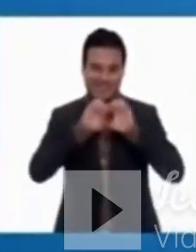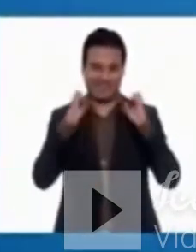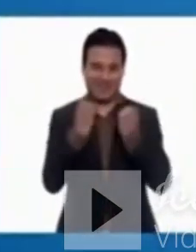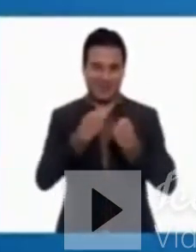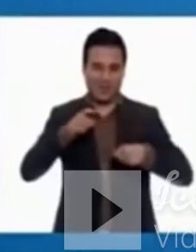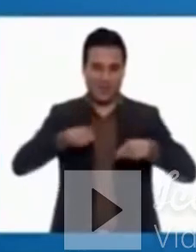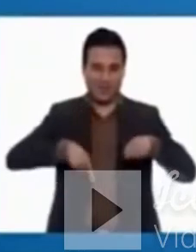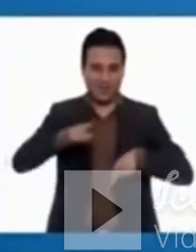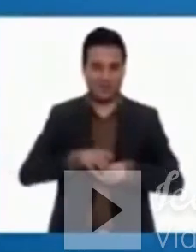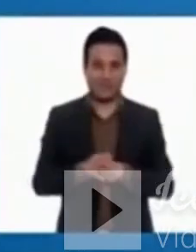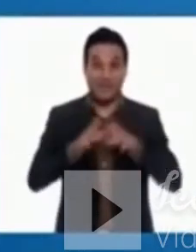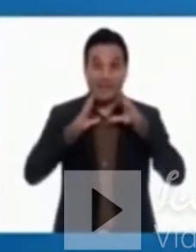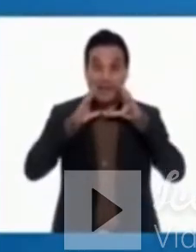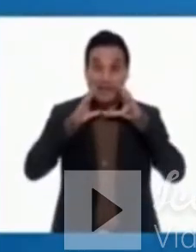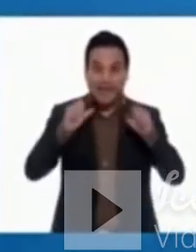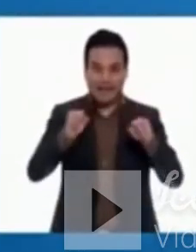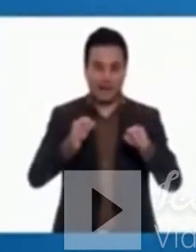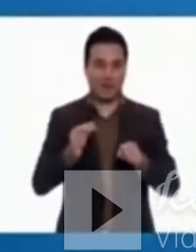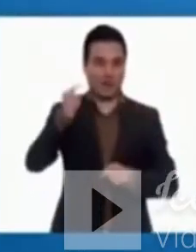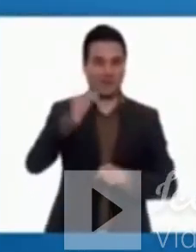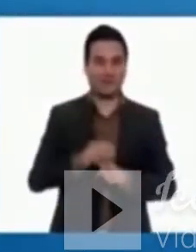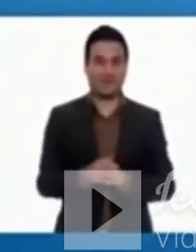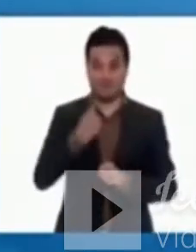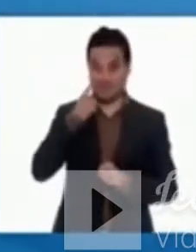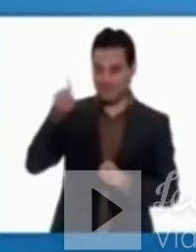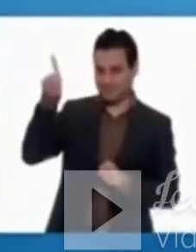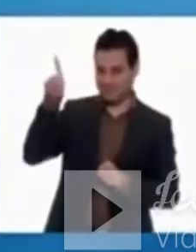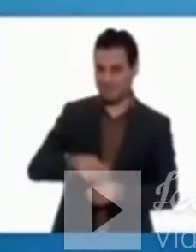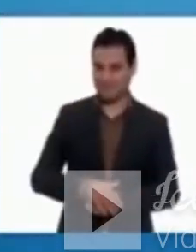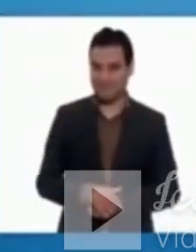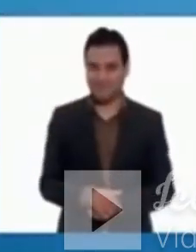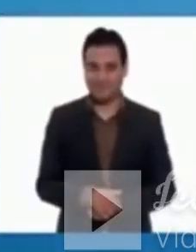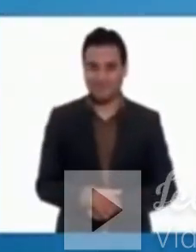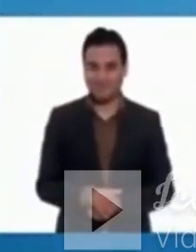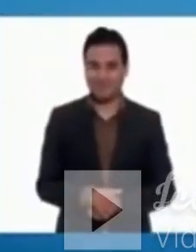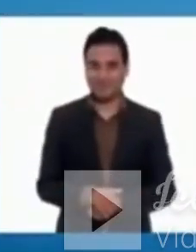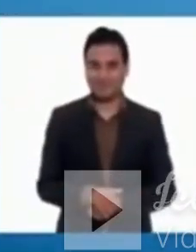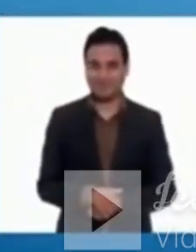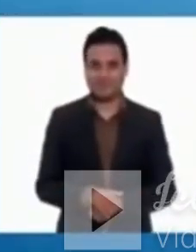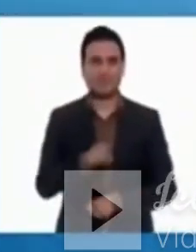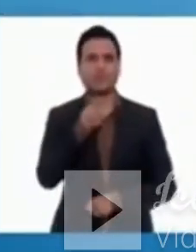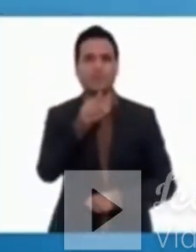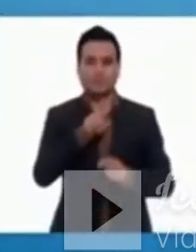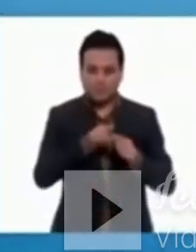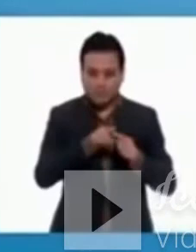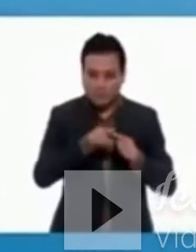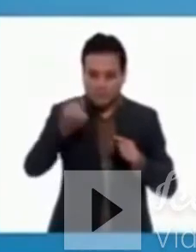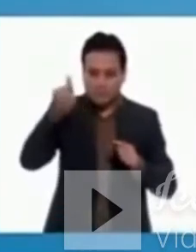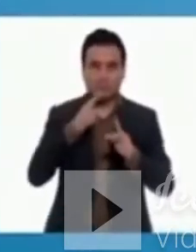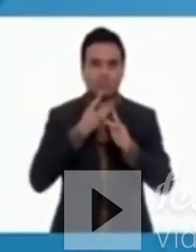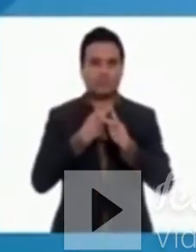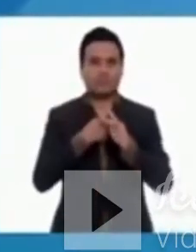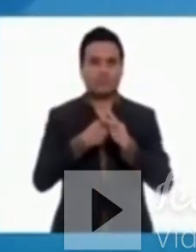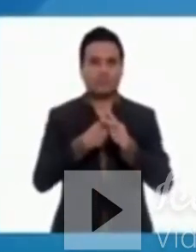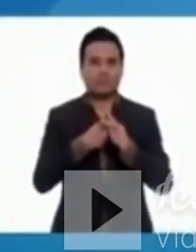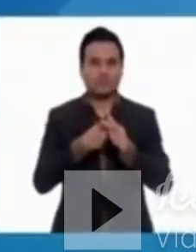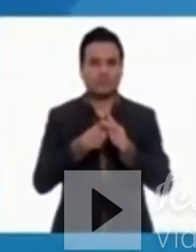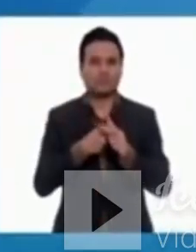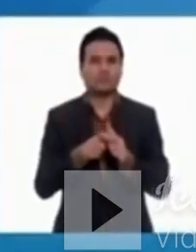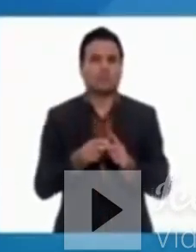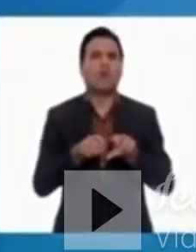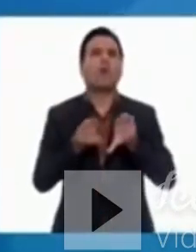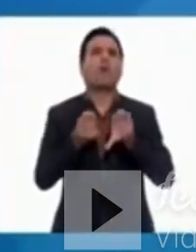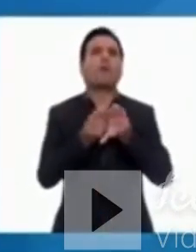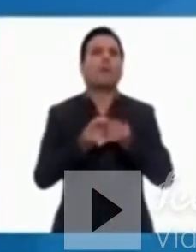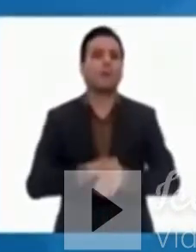granja hacia el norte. ¡Listo! Aquí la tenemos. Para medir la distancia de la casa de Mariana a los lugares que